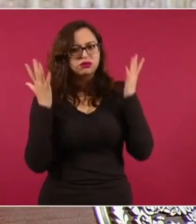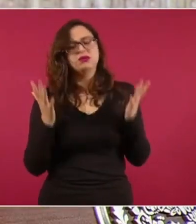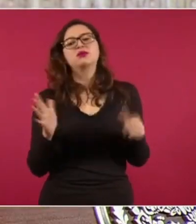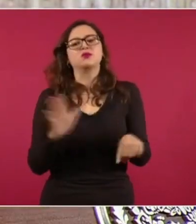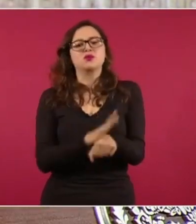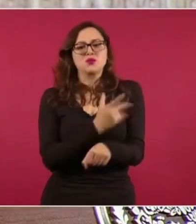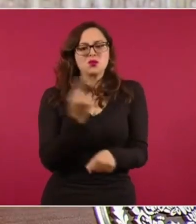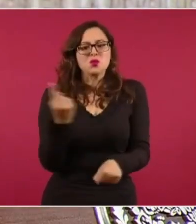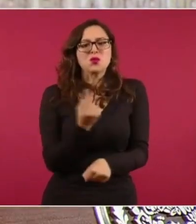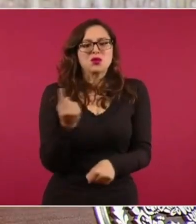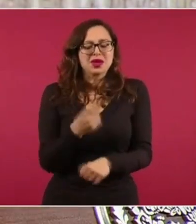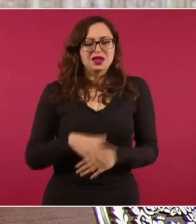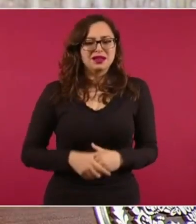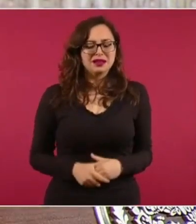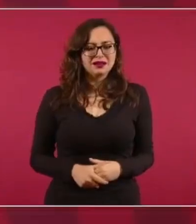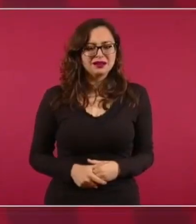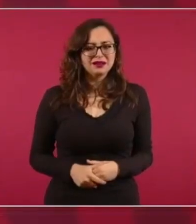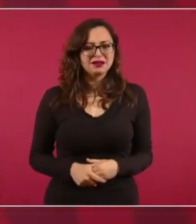solo porque